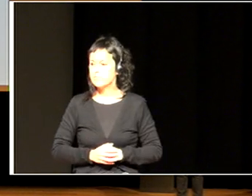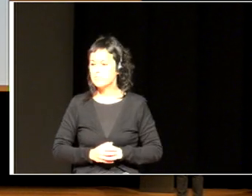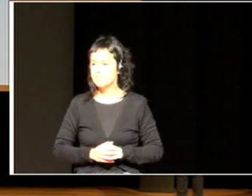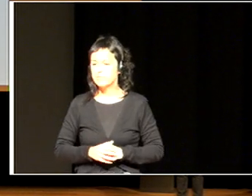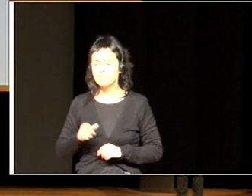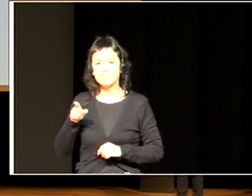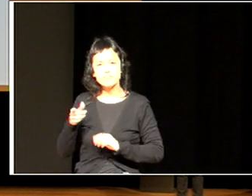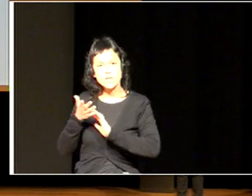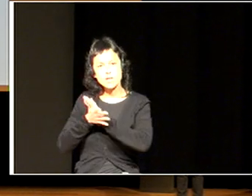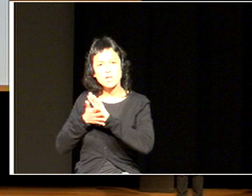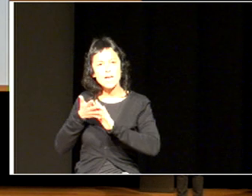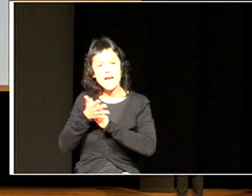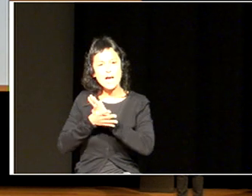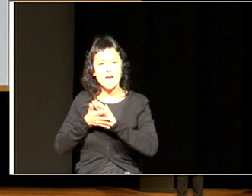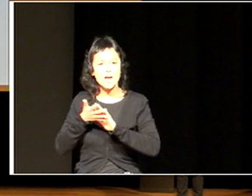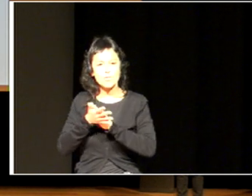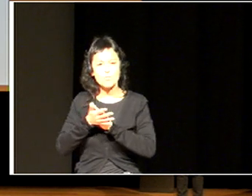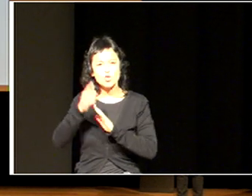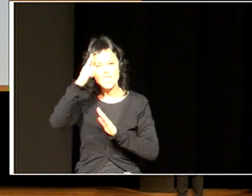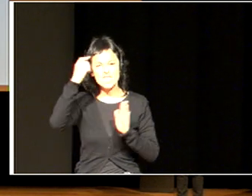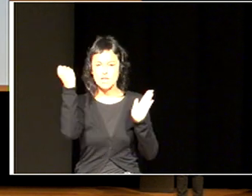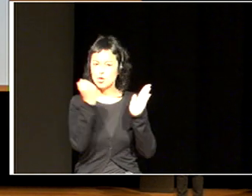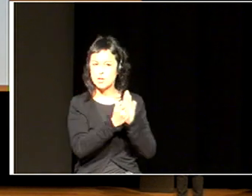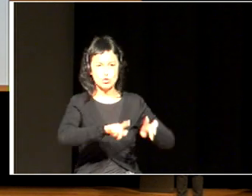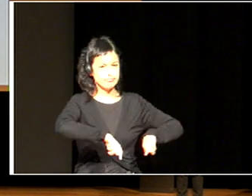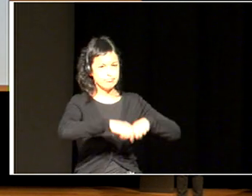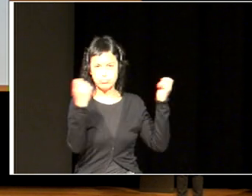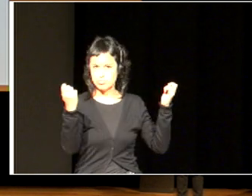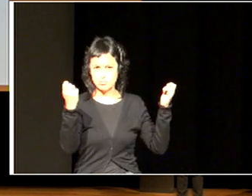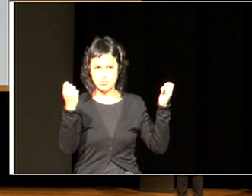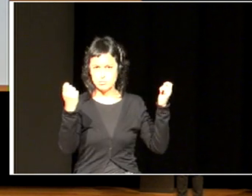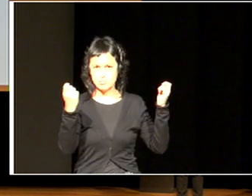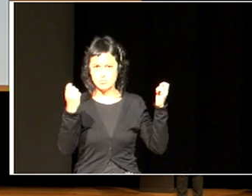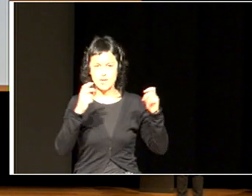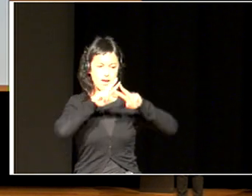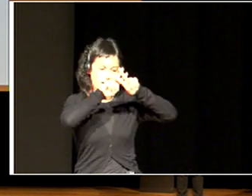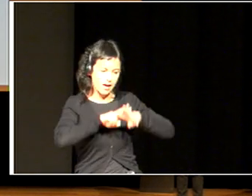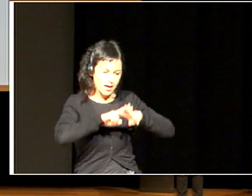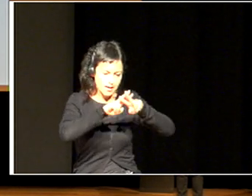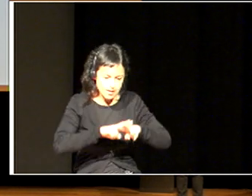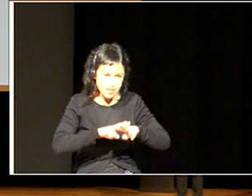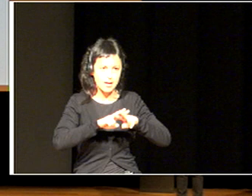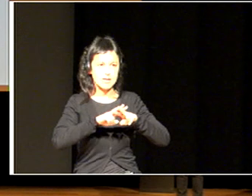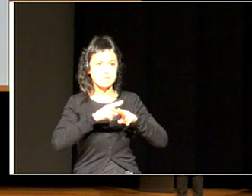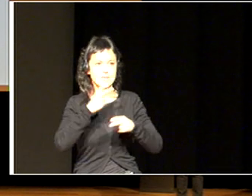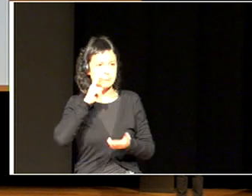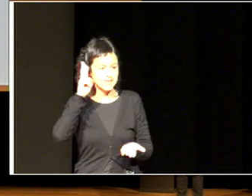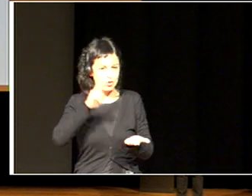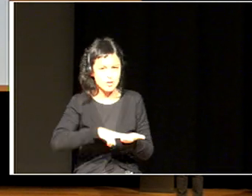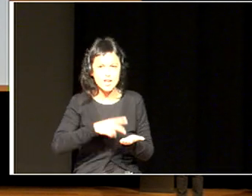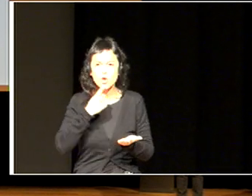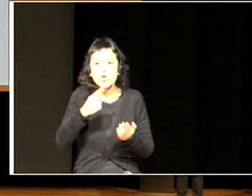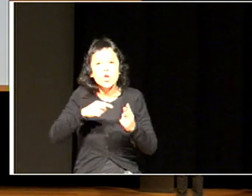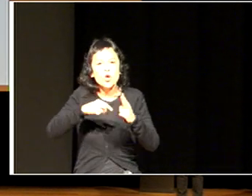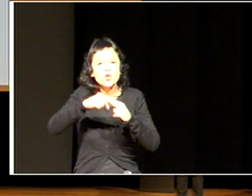estamos hablando es de romper los estereotipos de analizar de reconocer y de romper no hablo de deconstruir